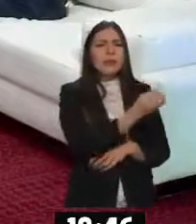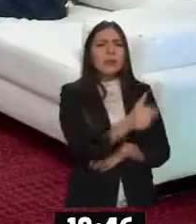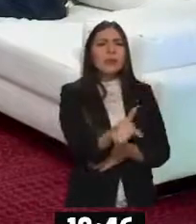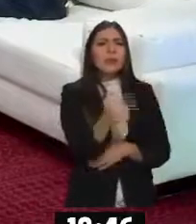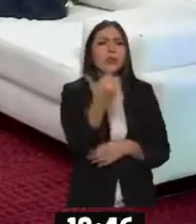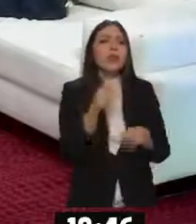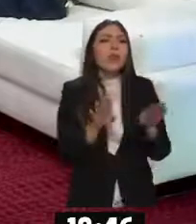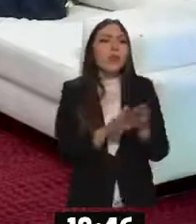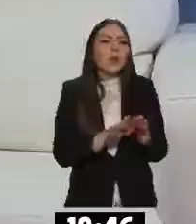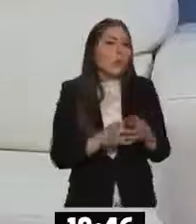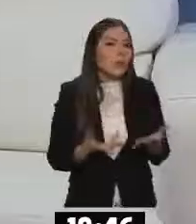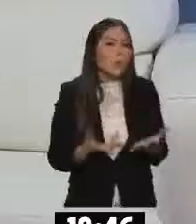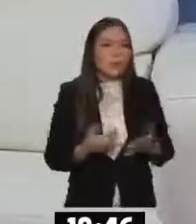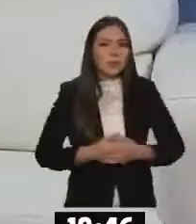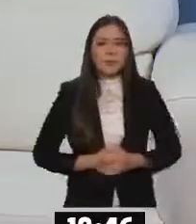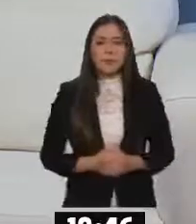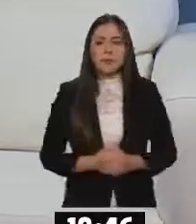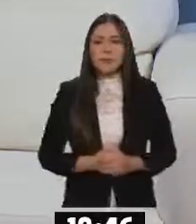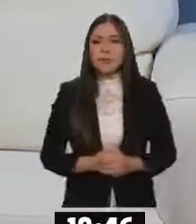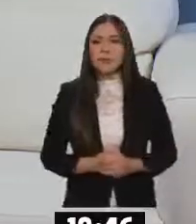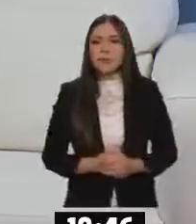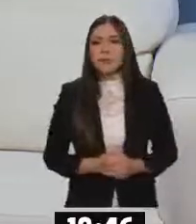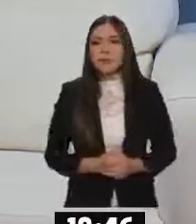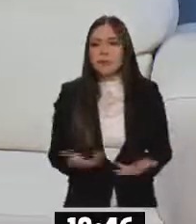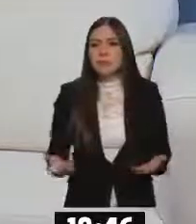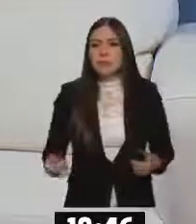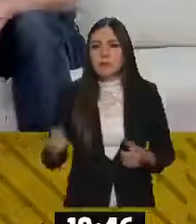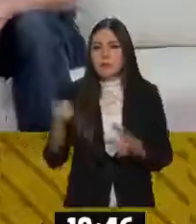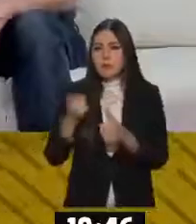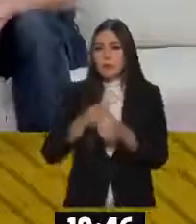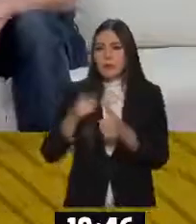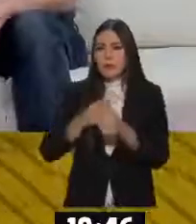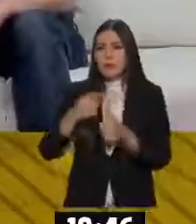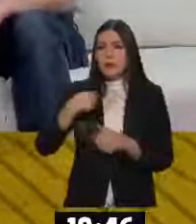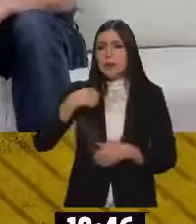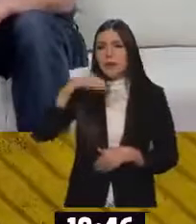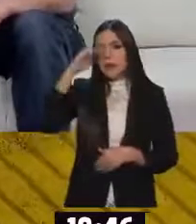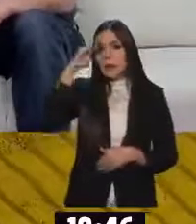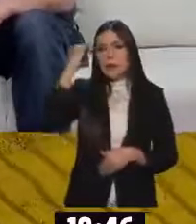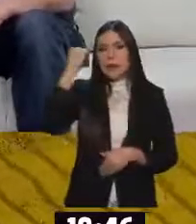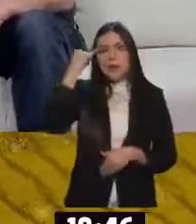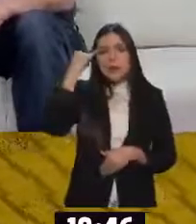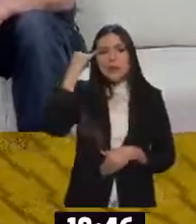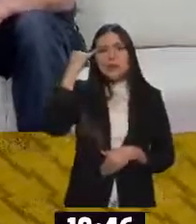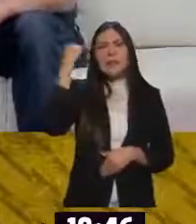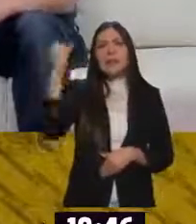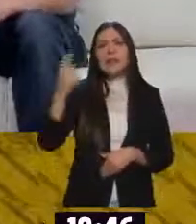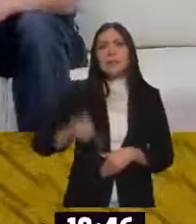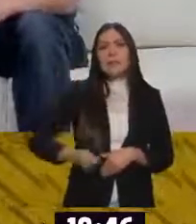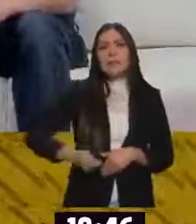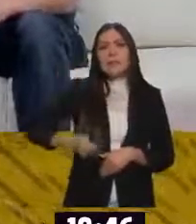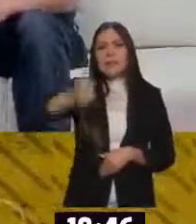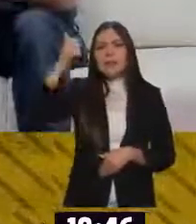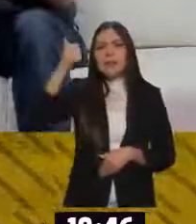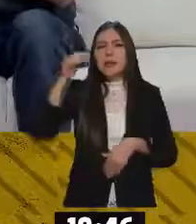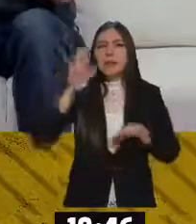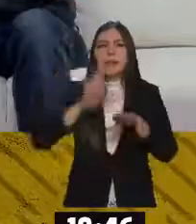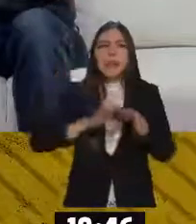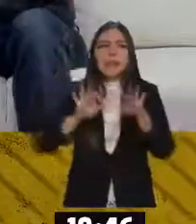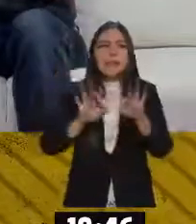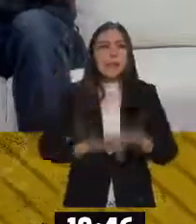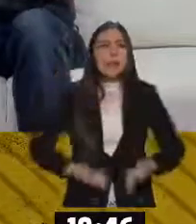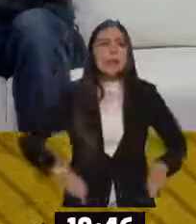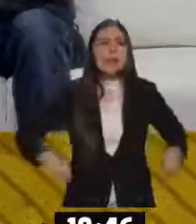pacientes? No, es un punto. Primero, tuve la idea de los temas. ¿Eh? Los temas importantes.